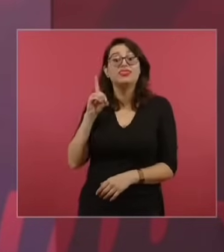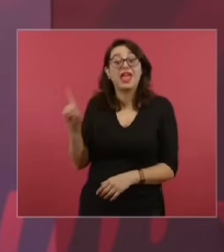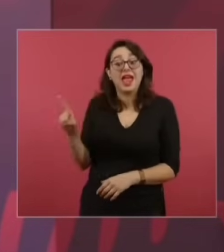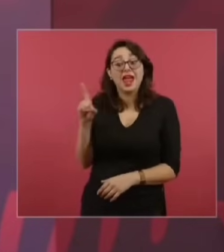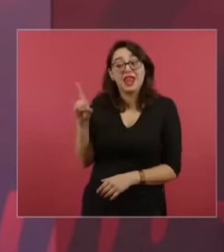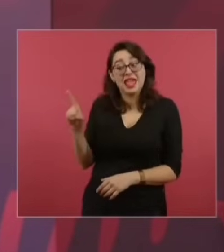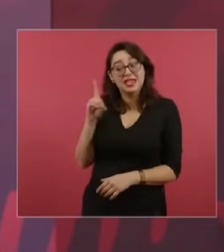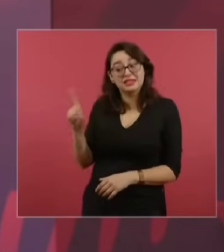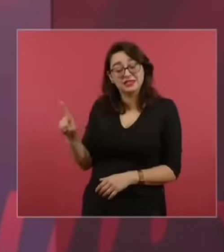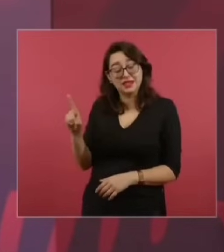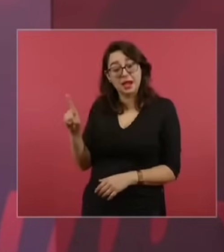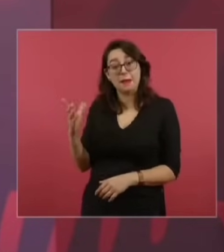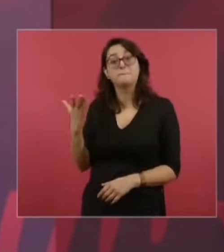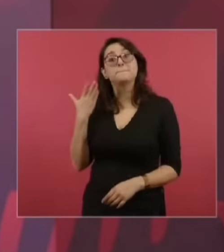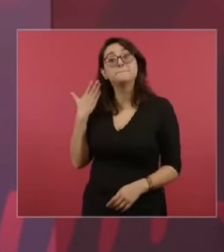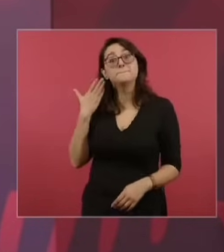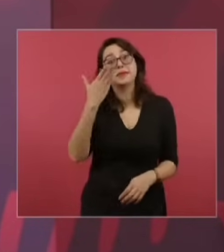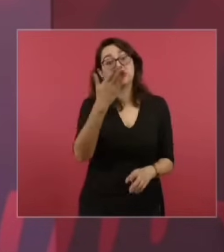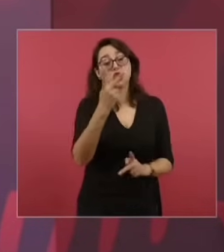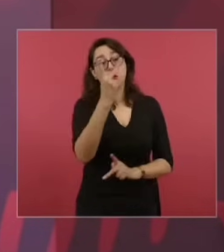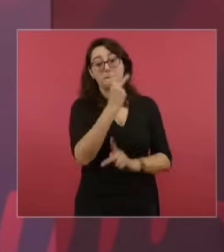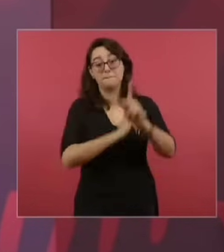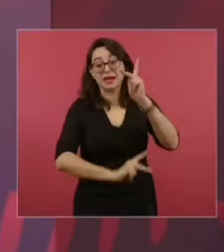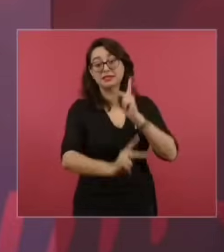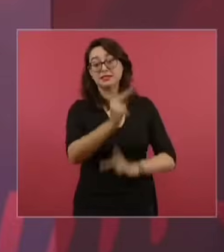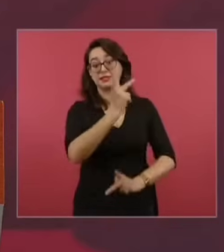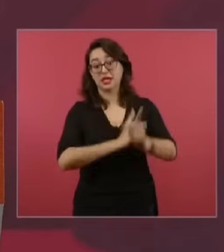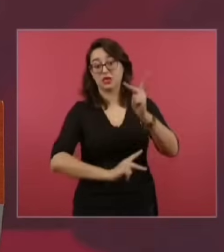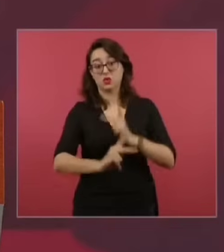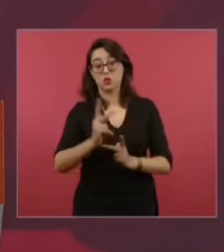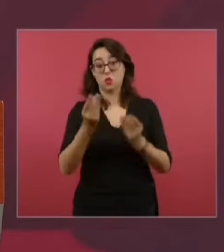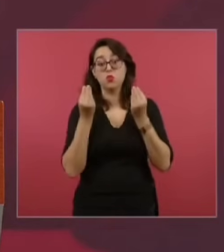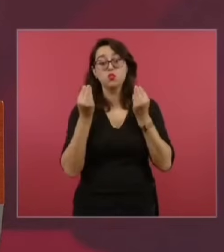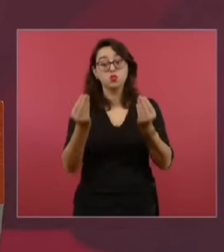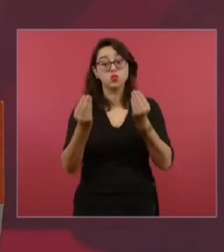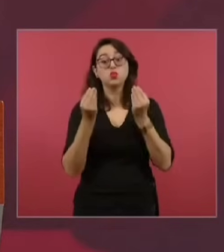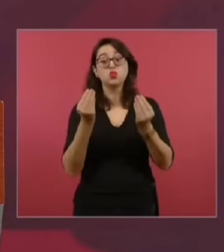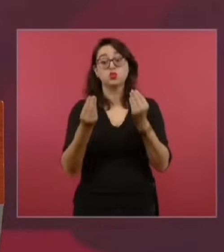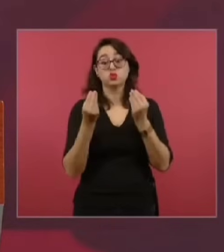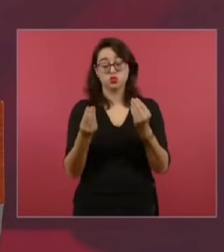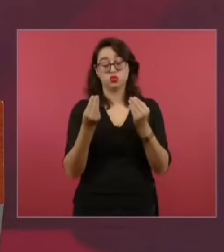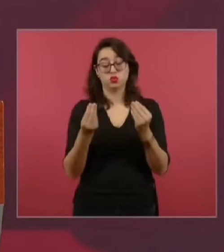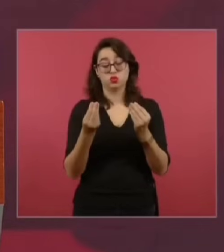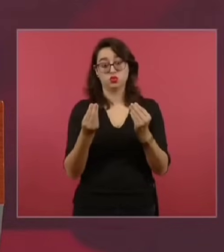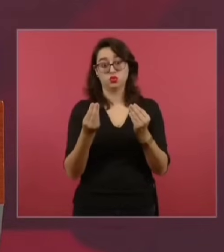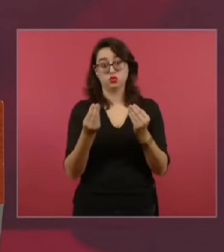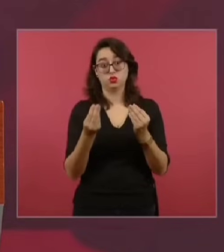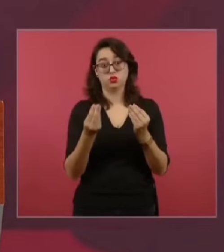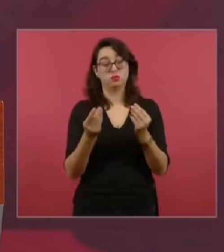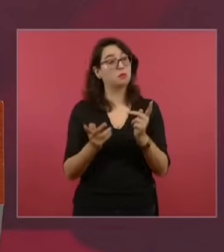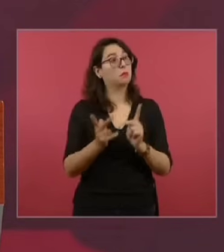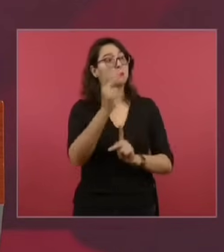endeudó por completo al país con la